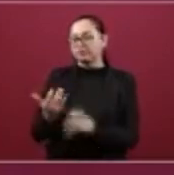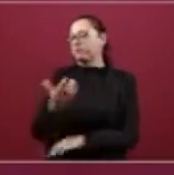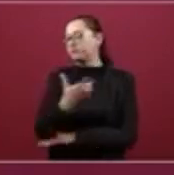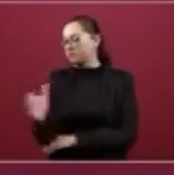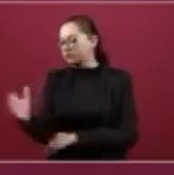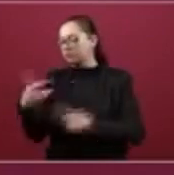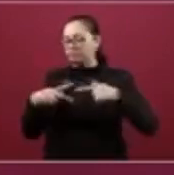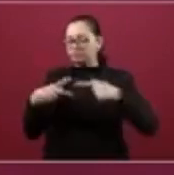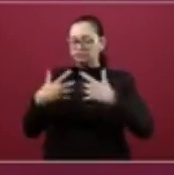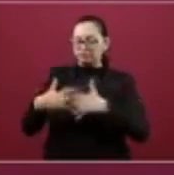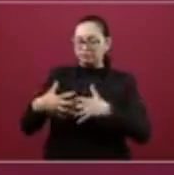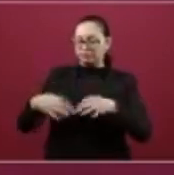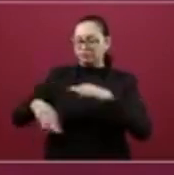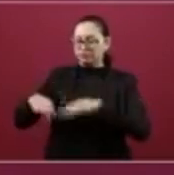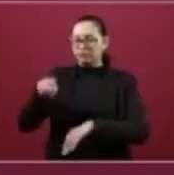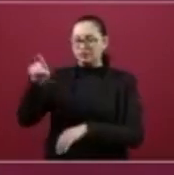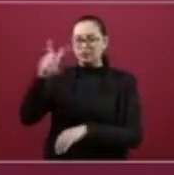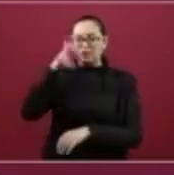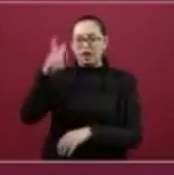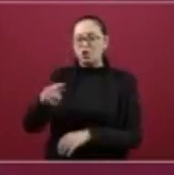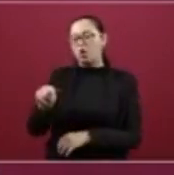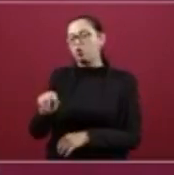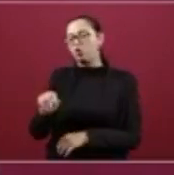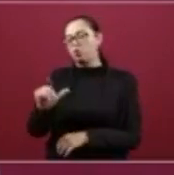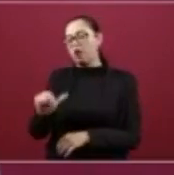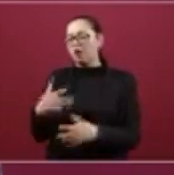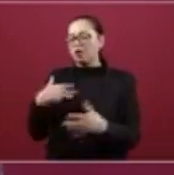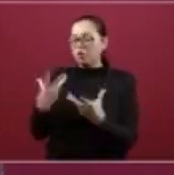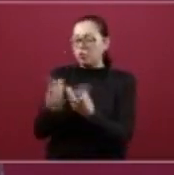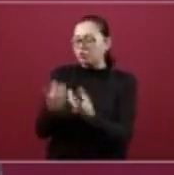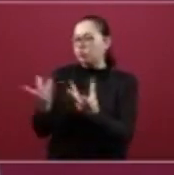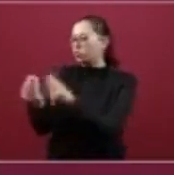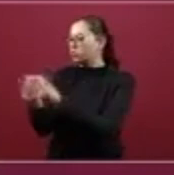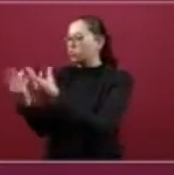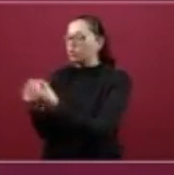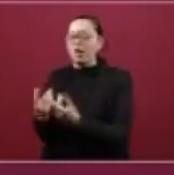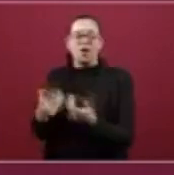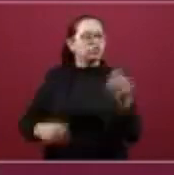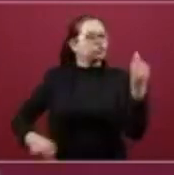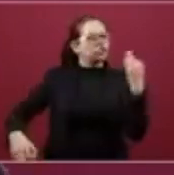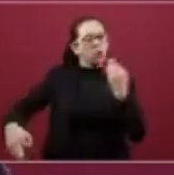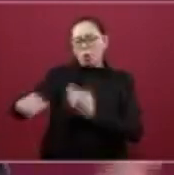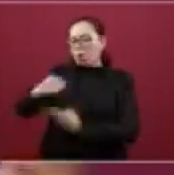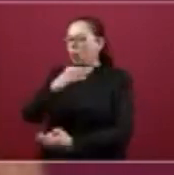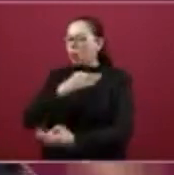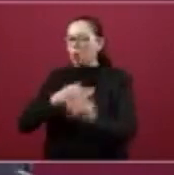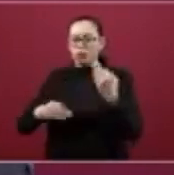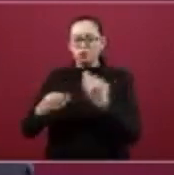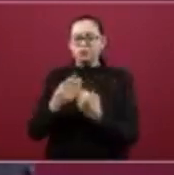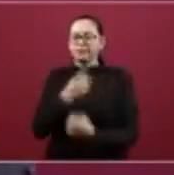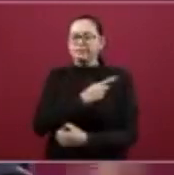obreros en Tula y me reúno con todos y tenemos que buscar la forma de estar